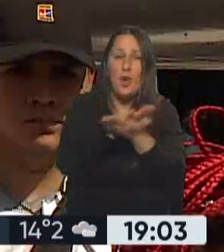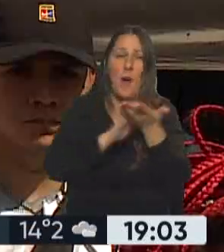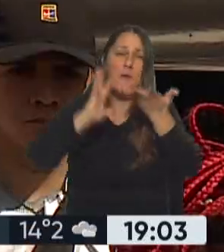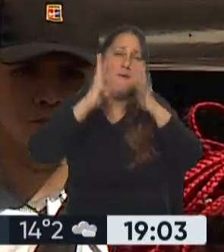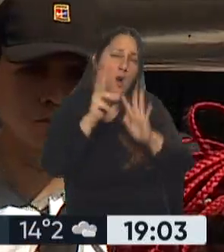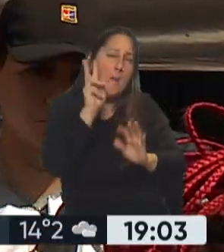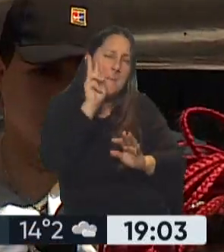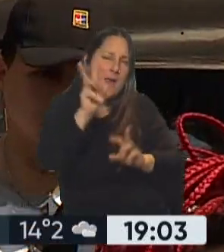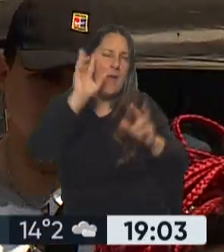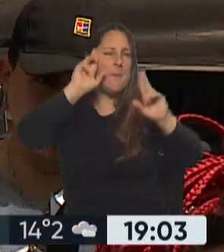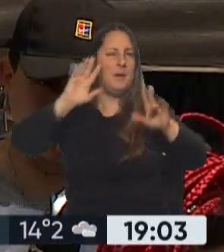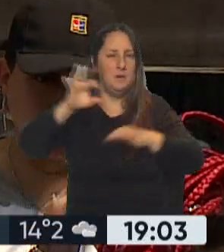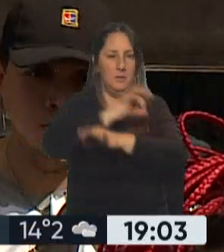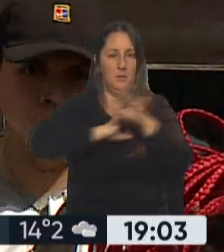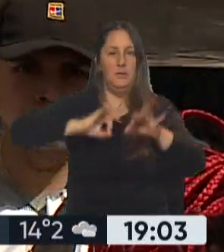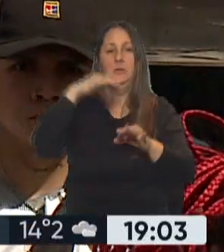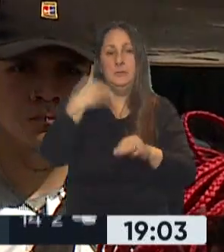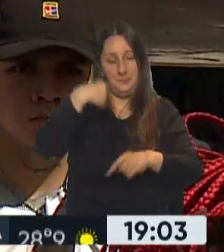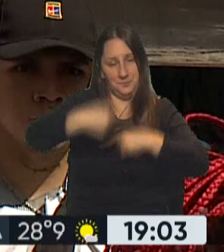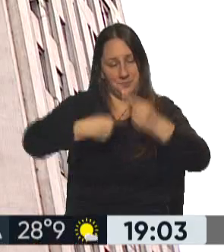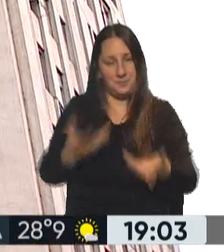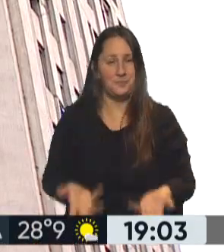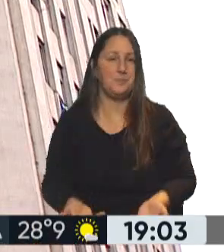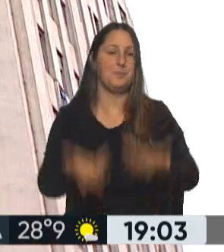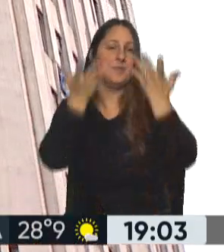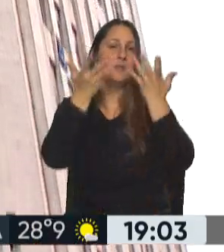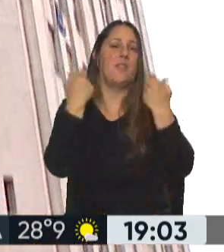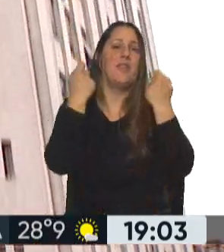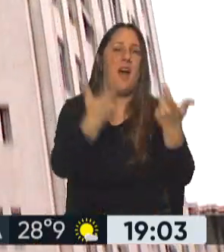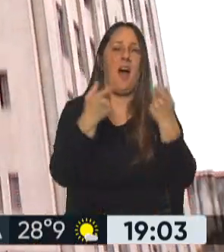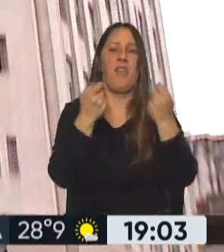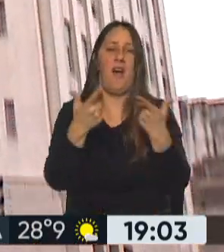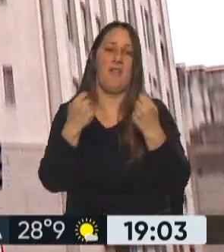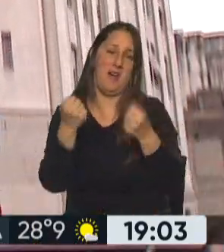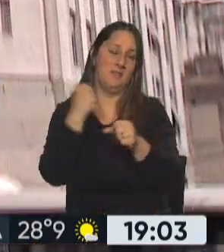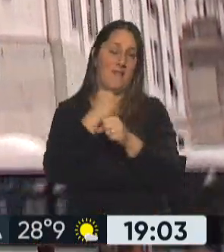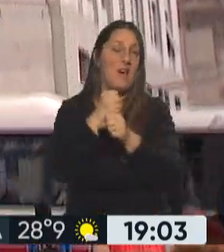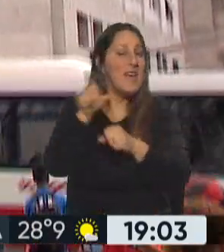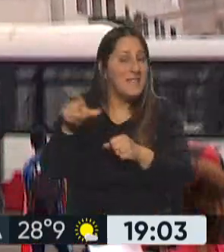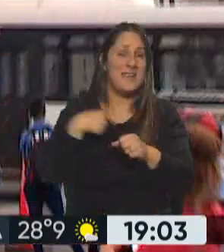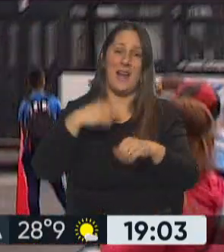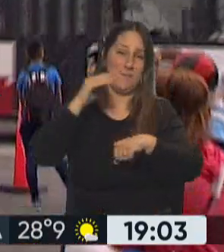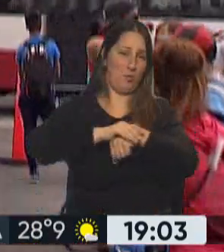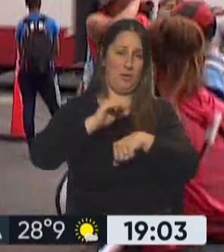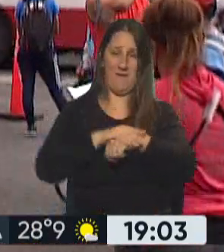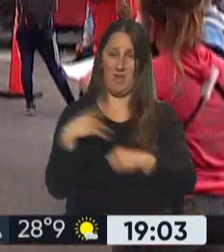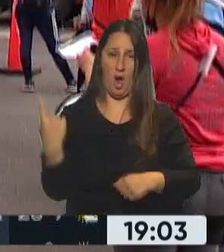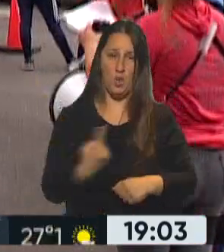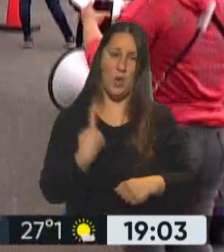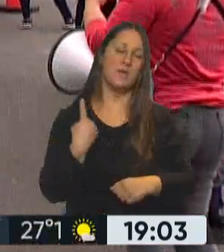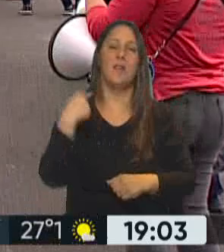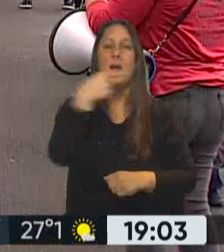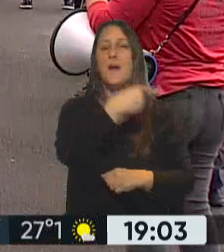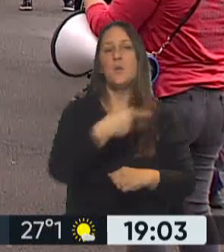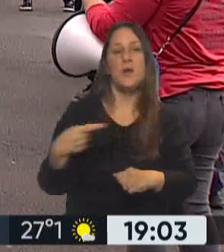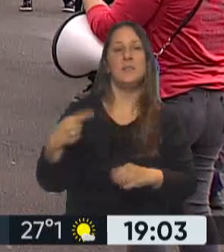de la Argentina tiene que seguir creciendo y tiene que seguir construyendo trabajo, es parte de la agenda que tenemos. Por eso digo que venimos una semana con